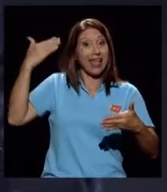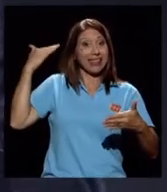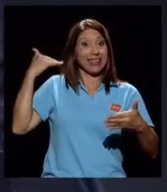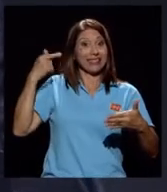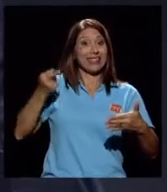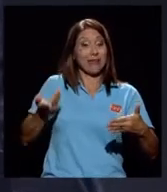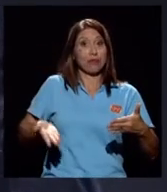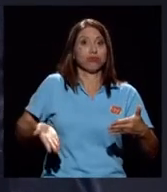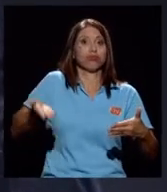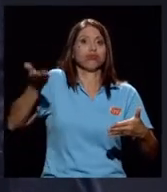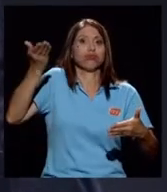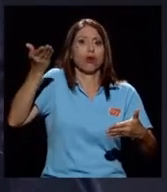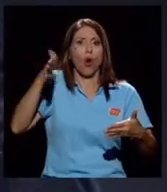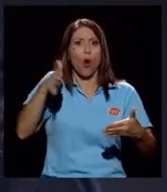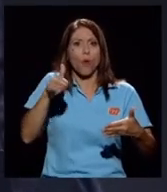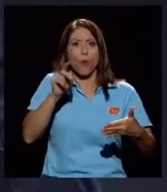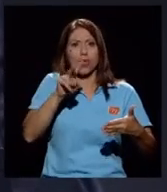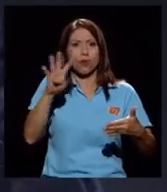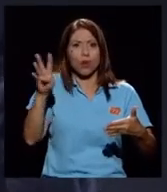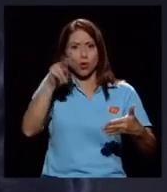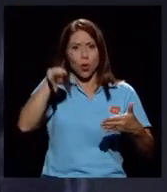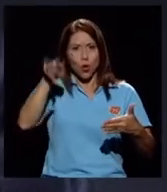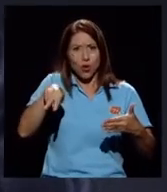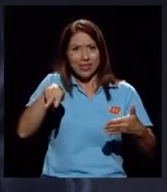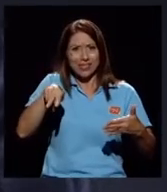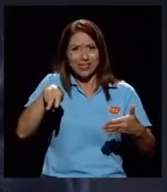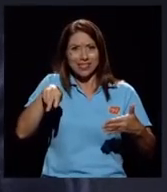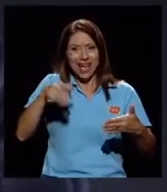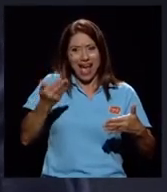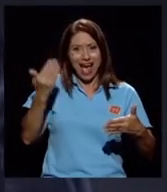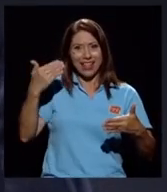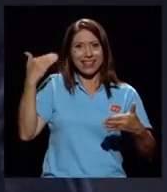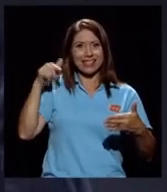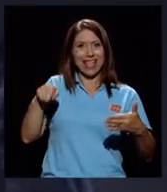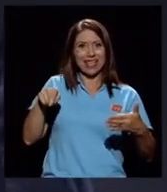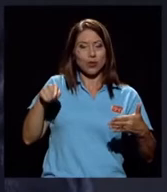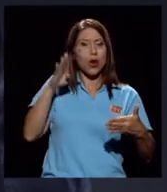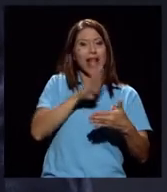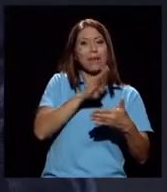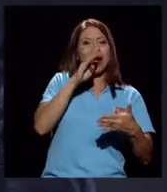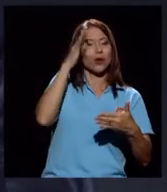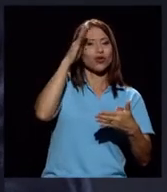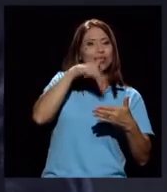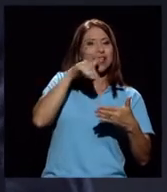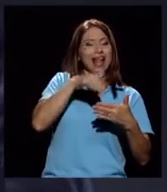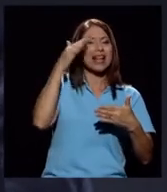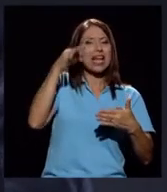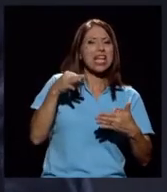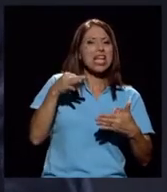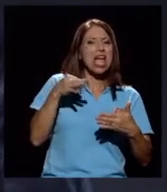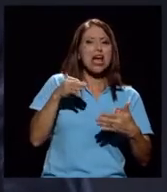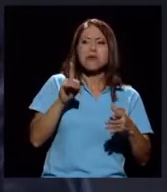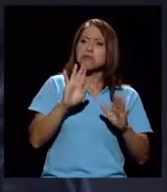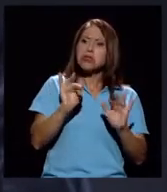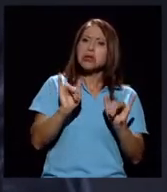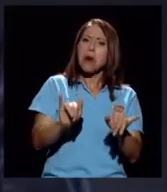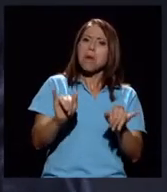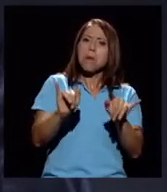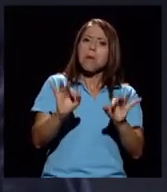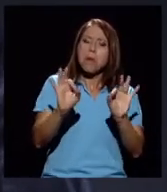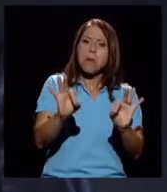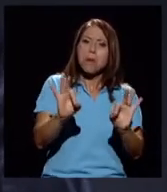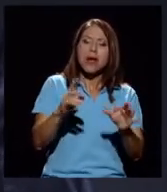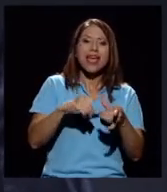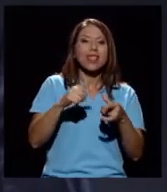subido como 24 colones también el tipo de cambio no estaba desalineado entonces el banco decide pues esta demanda es